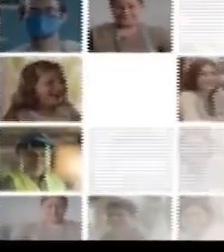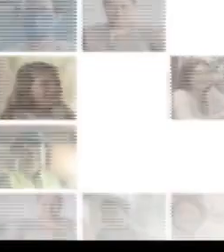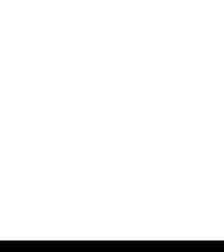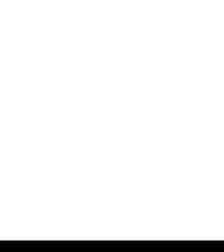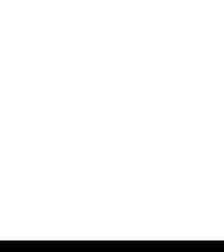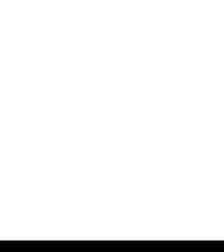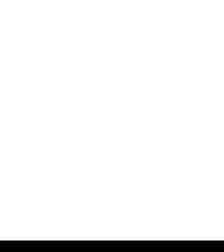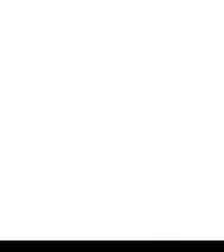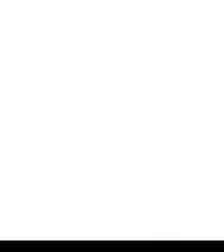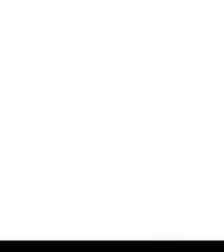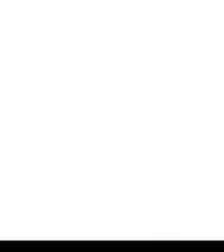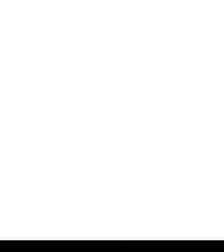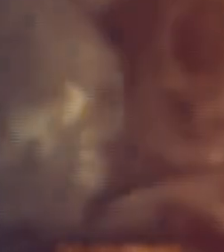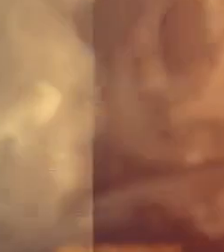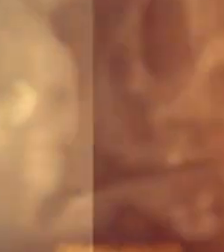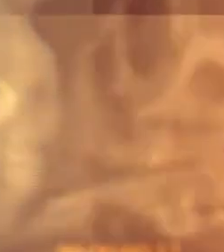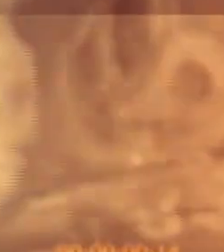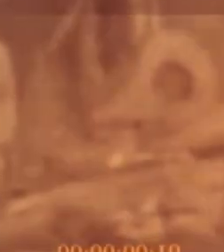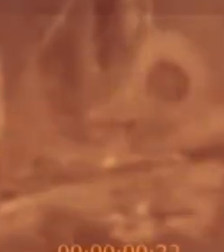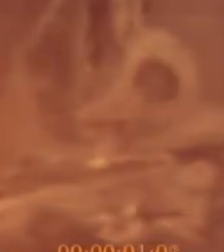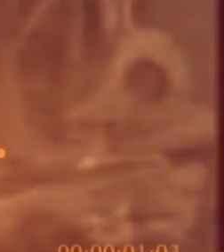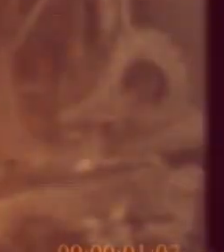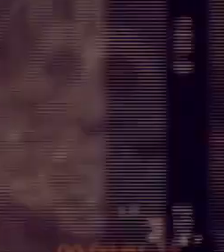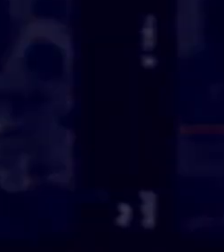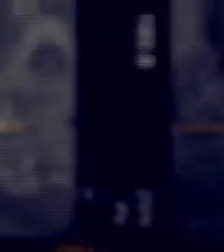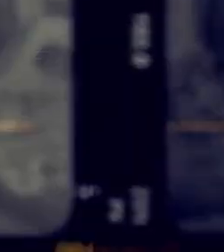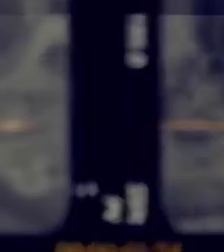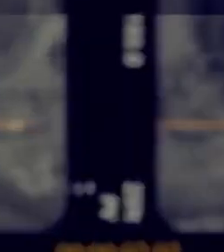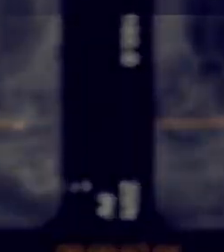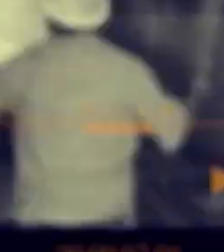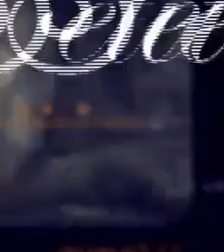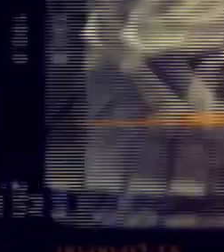Somos el Banco de Costa Rica.